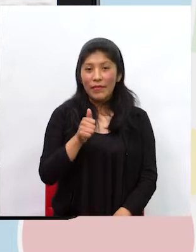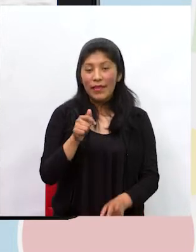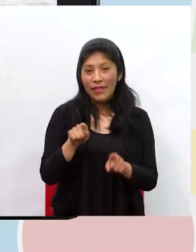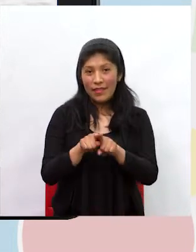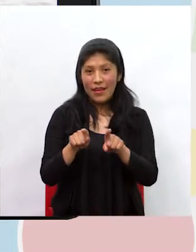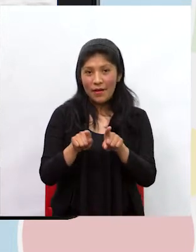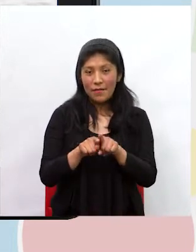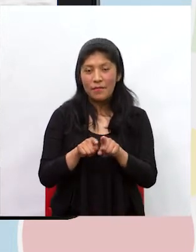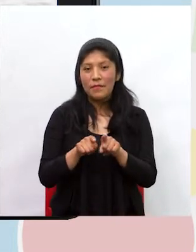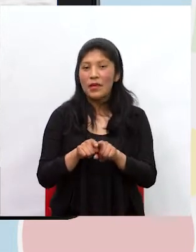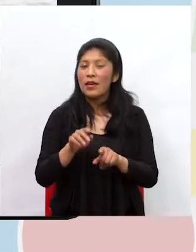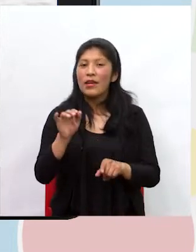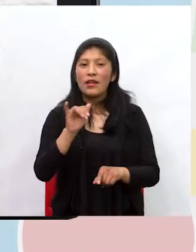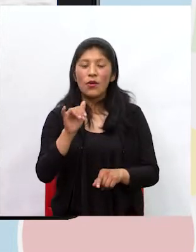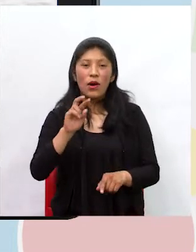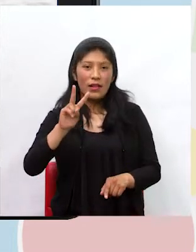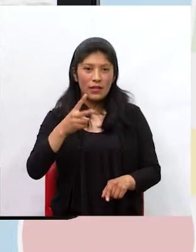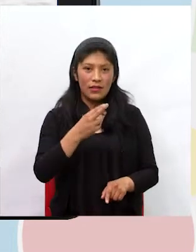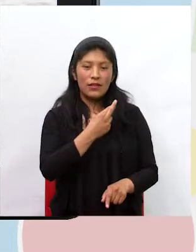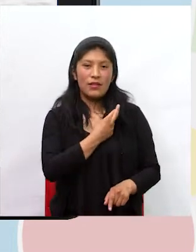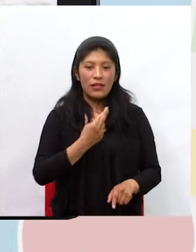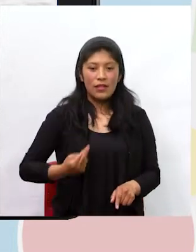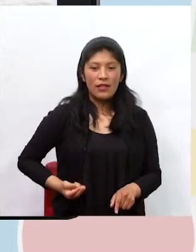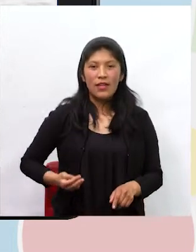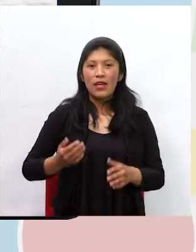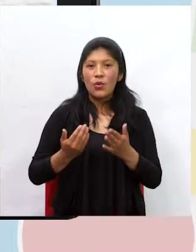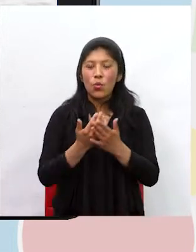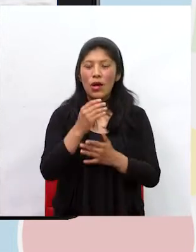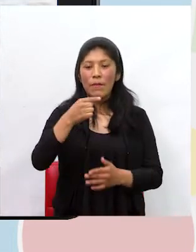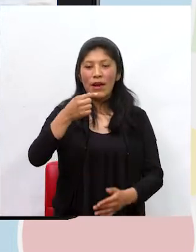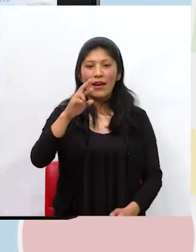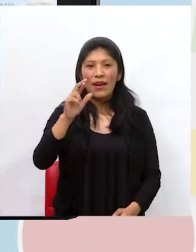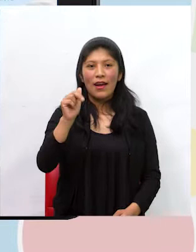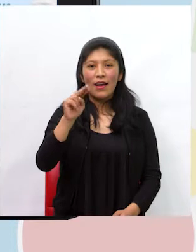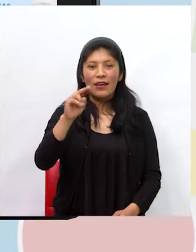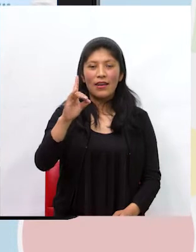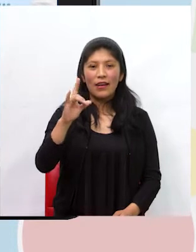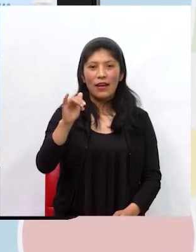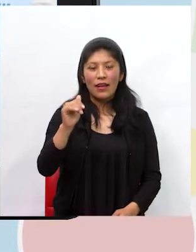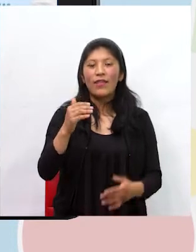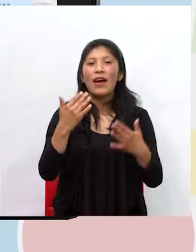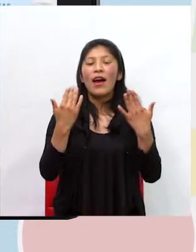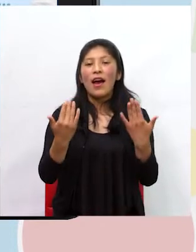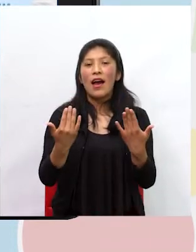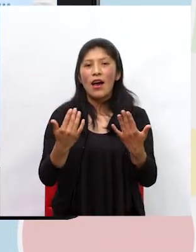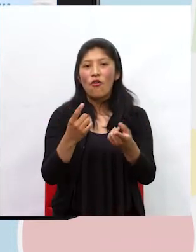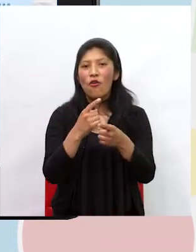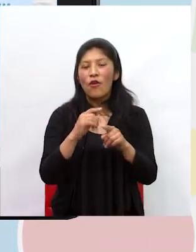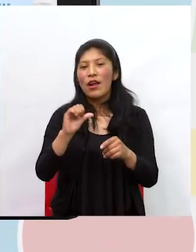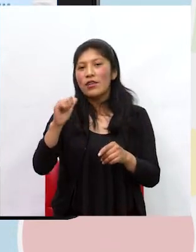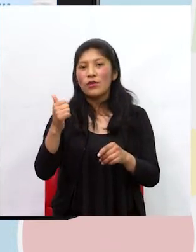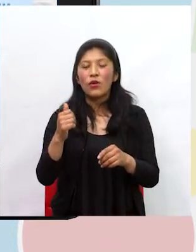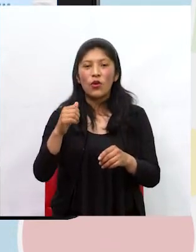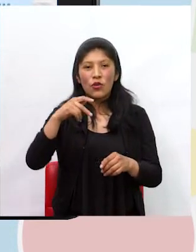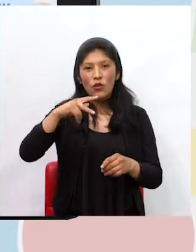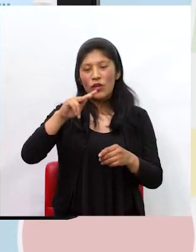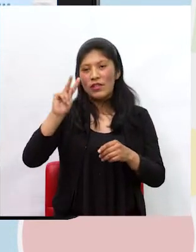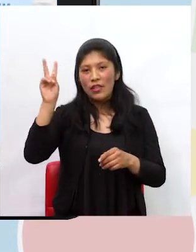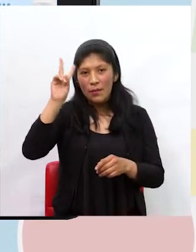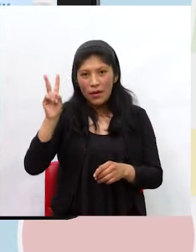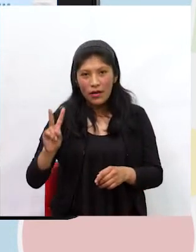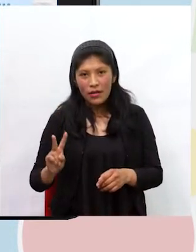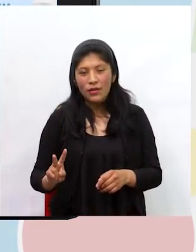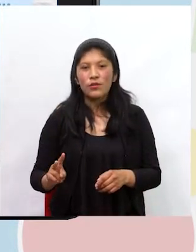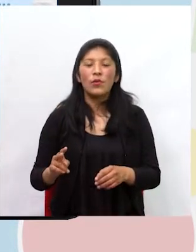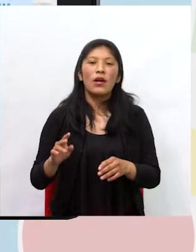Asimismo, el Virreinato de Nueva Granada actualmente lo ocupan los países de